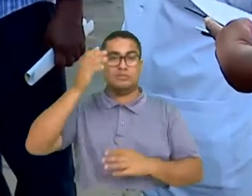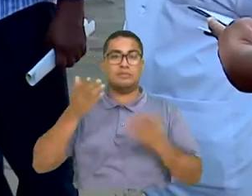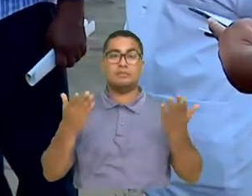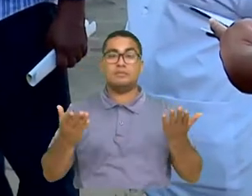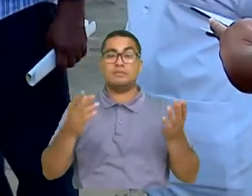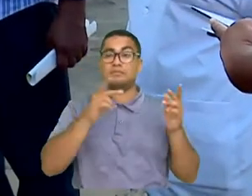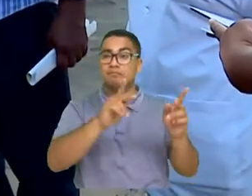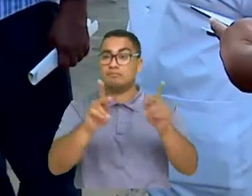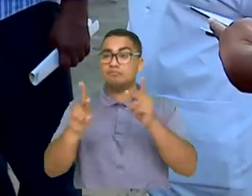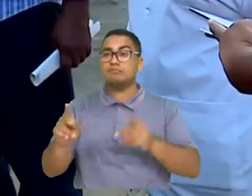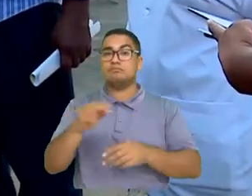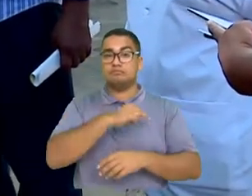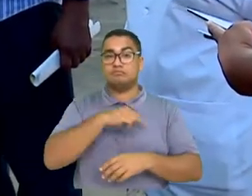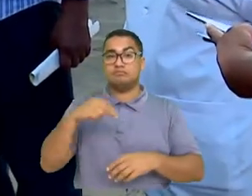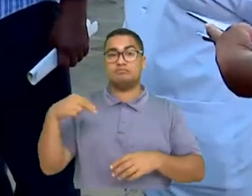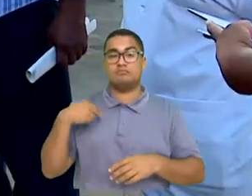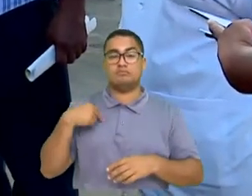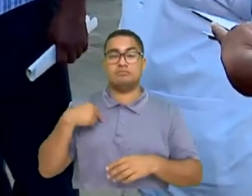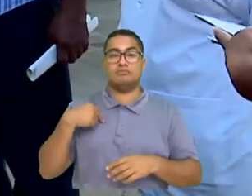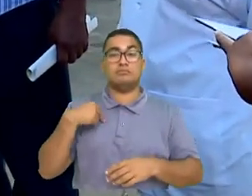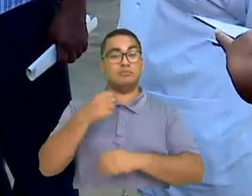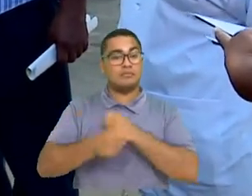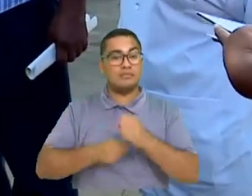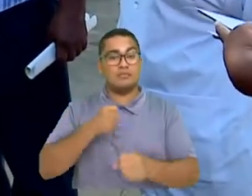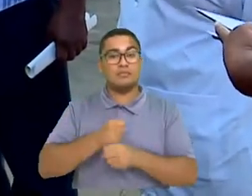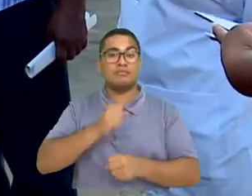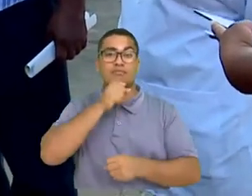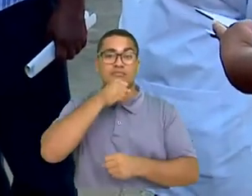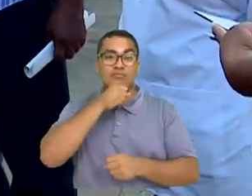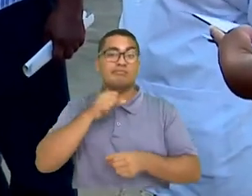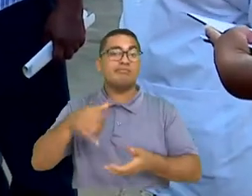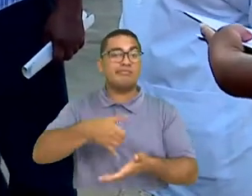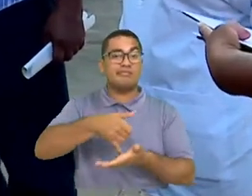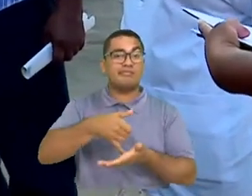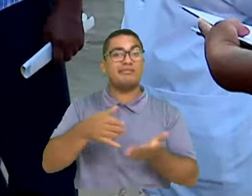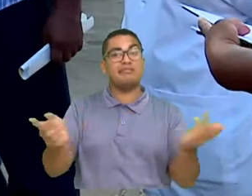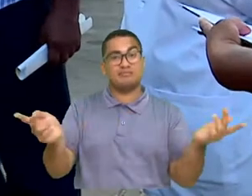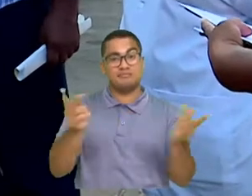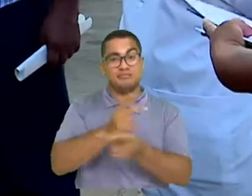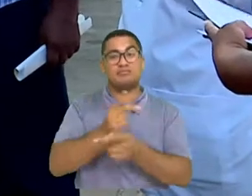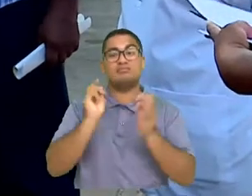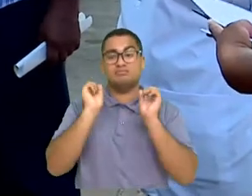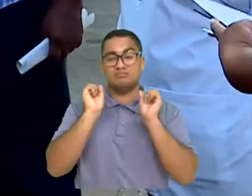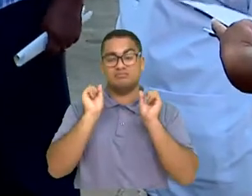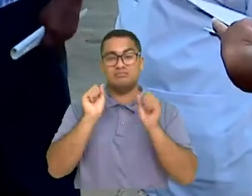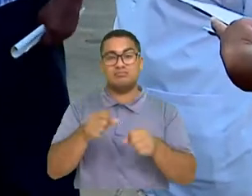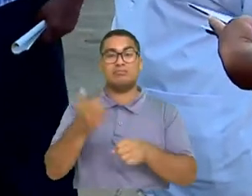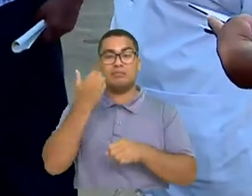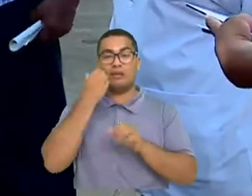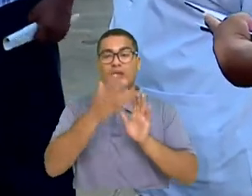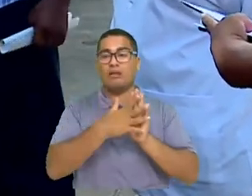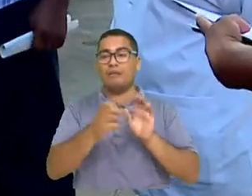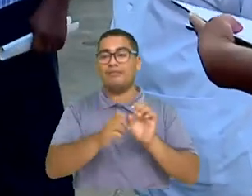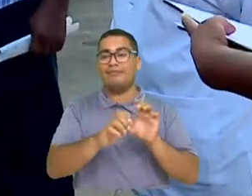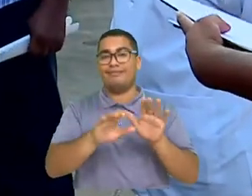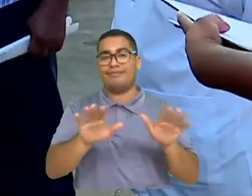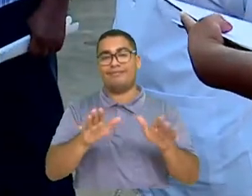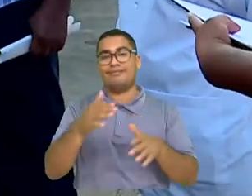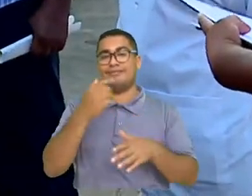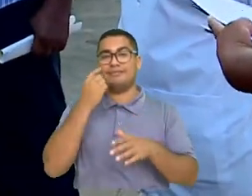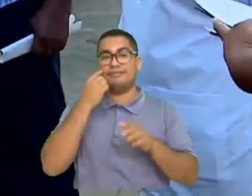nosotros, los de esta edad, somos los más vulnerables, somos los que andamos con más